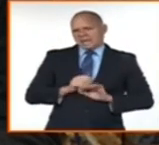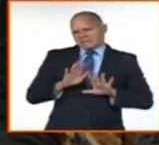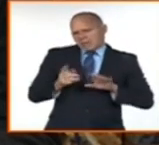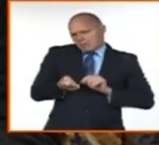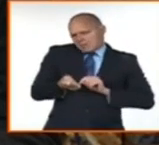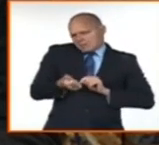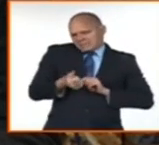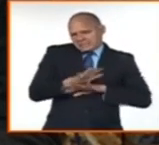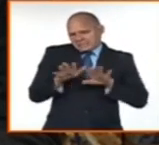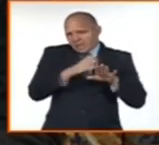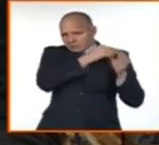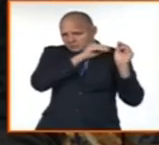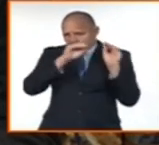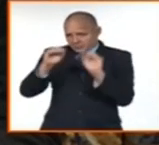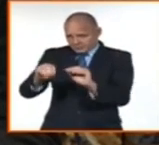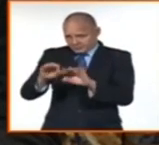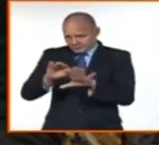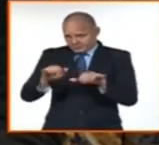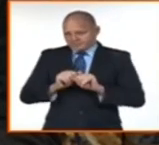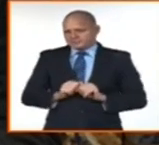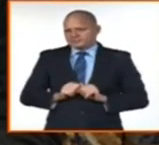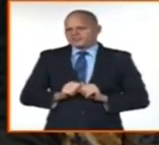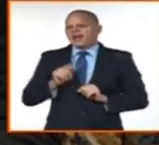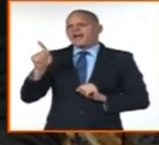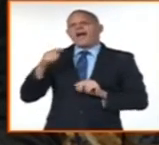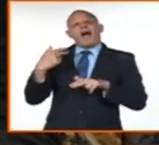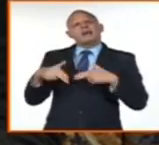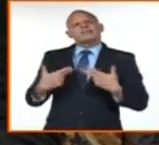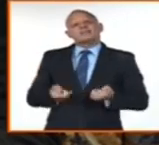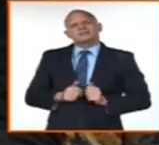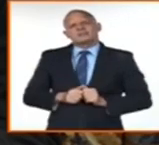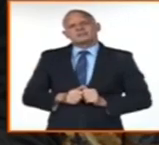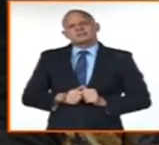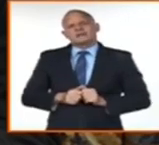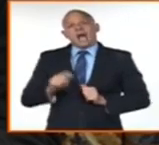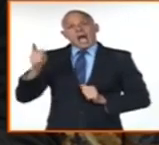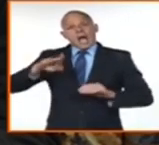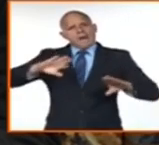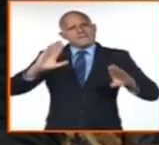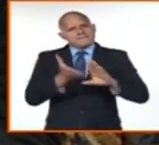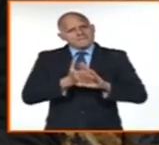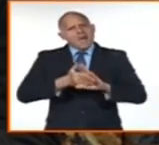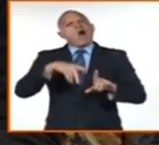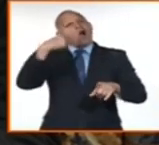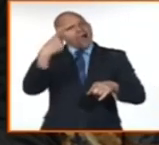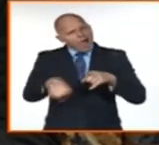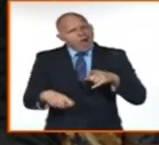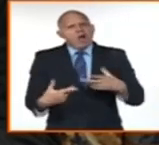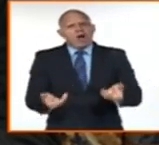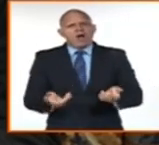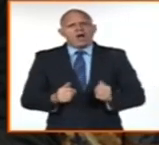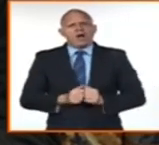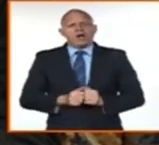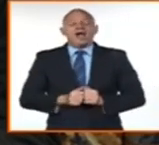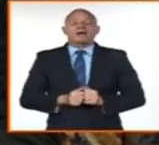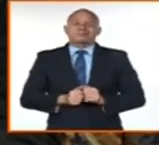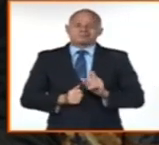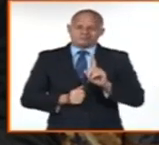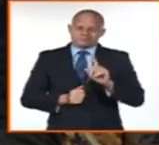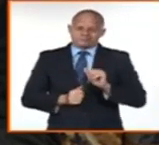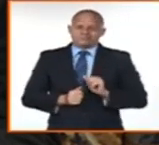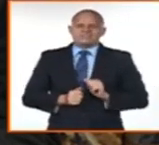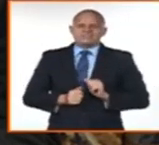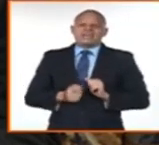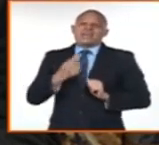al demócrata Biden, dio el puntillazo cuando nos puso a Cuba en una lista espuria y